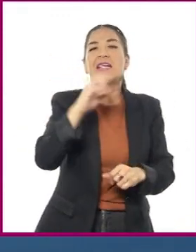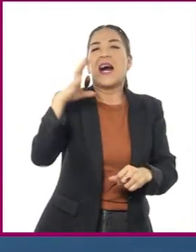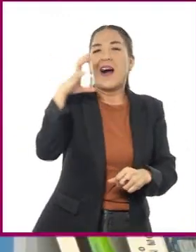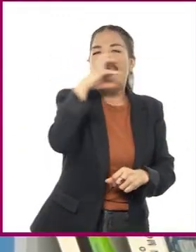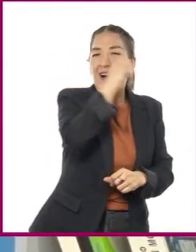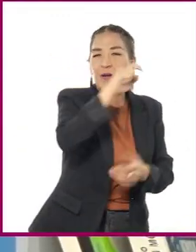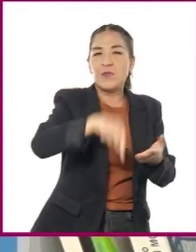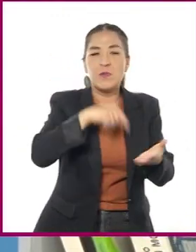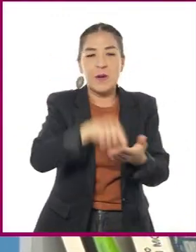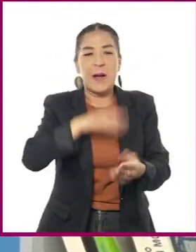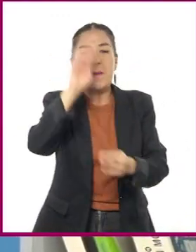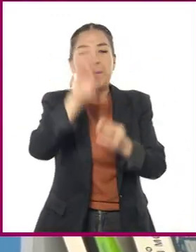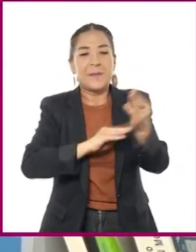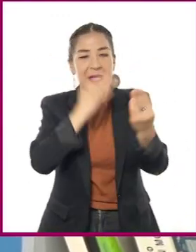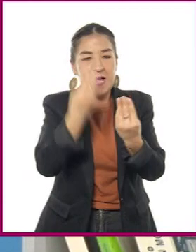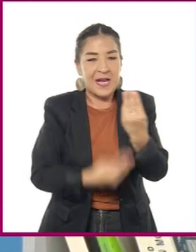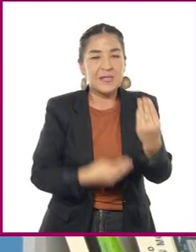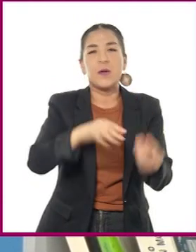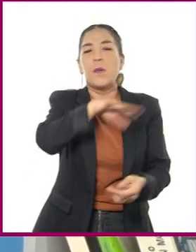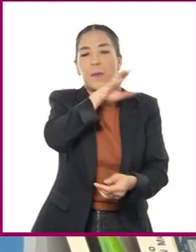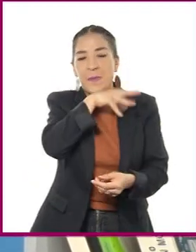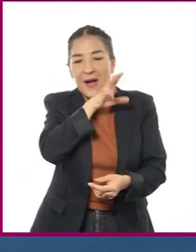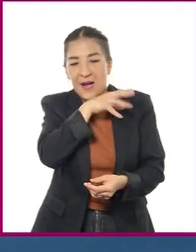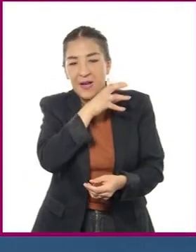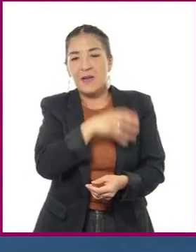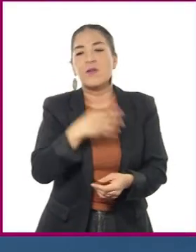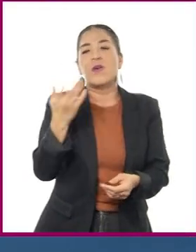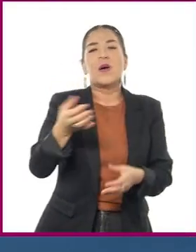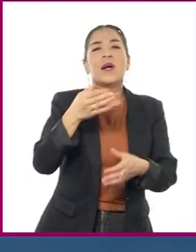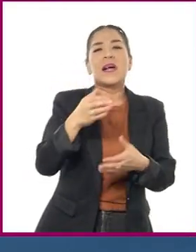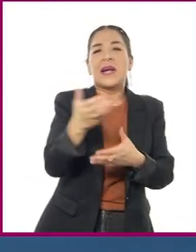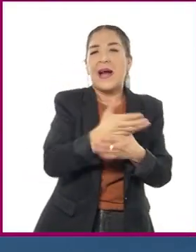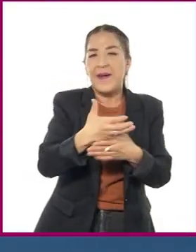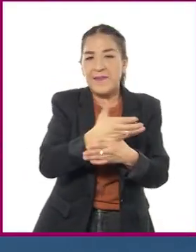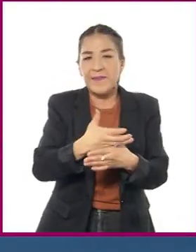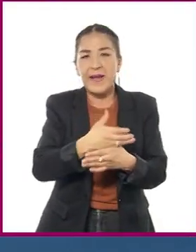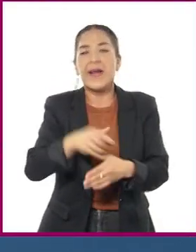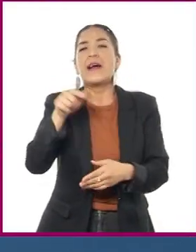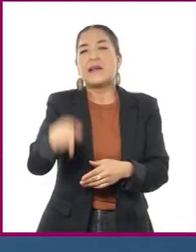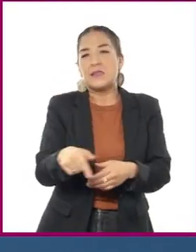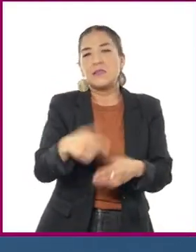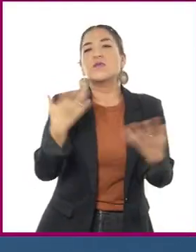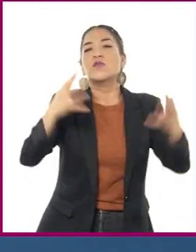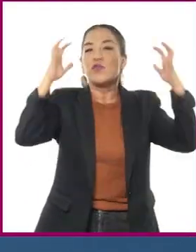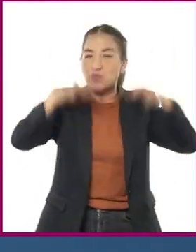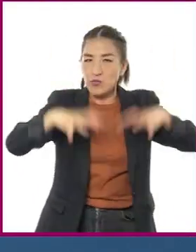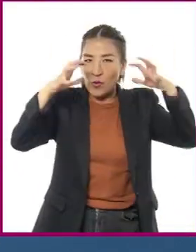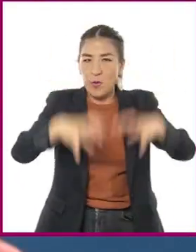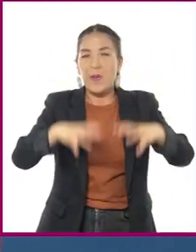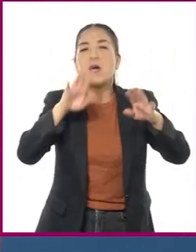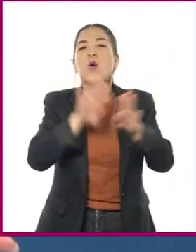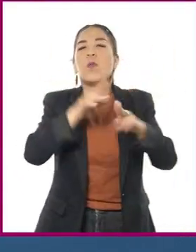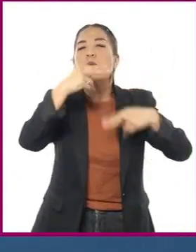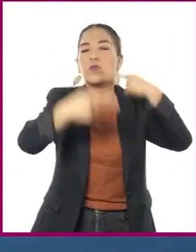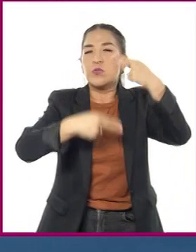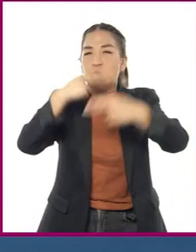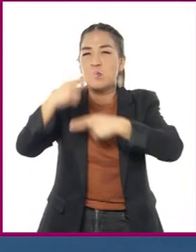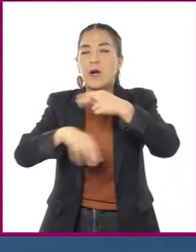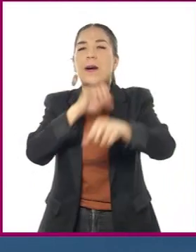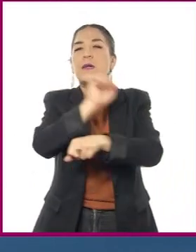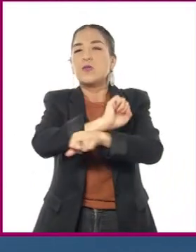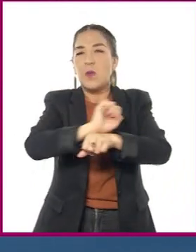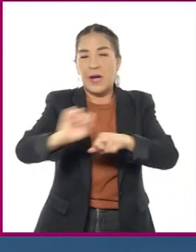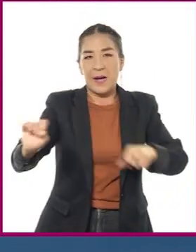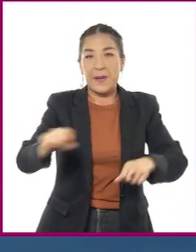plátano, mango, maracuyá y café, requiere de un clima cálido y lluvioso, por lo que este tipo